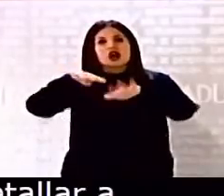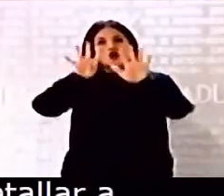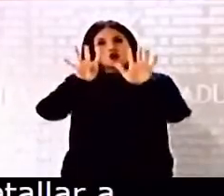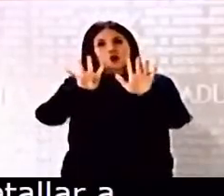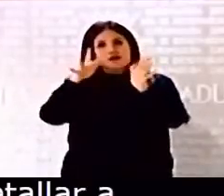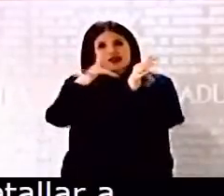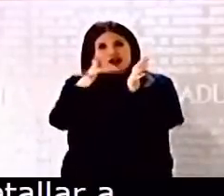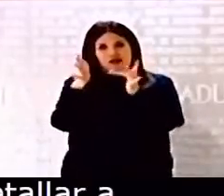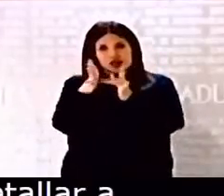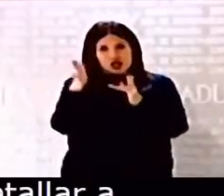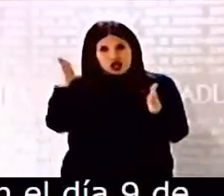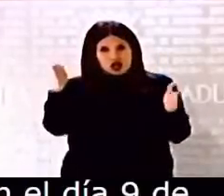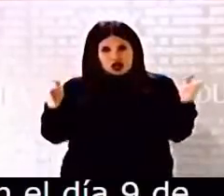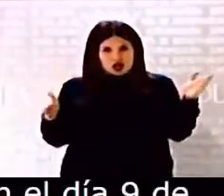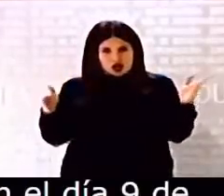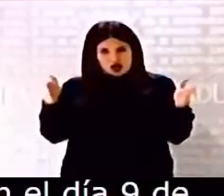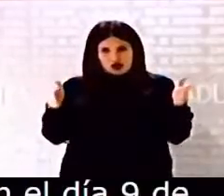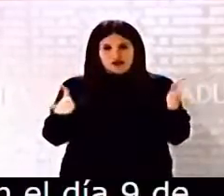abril.